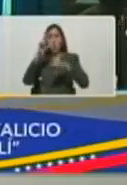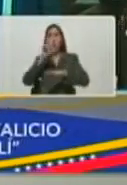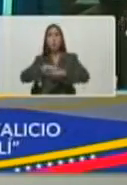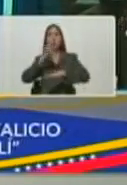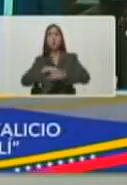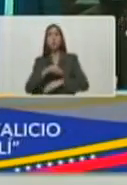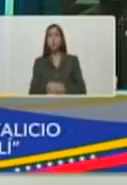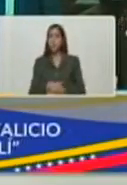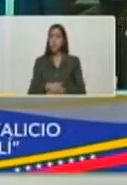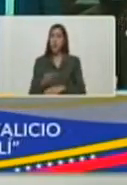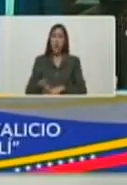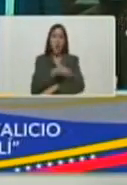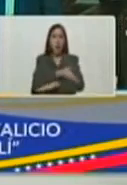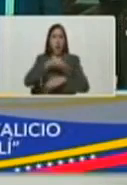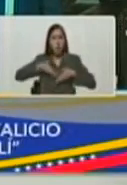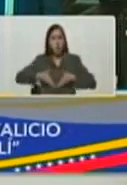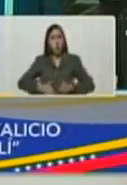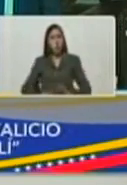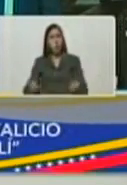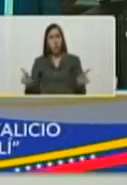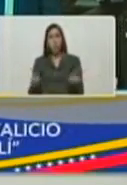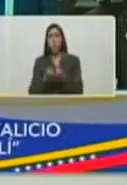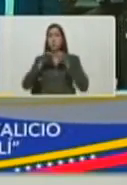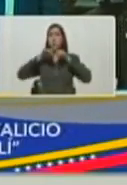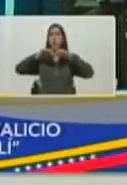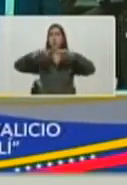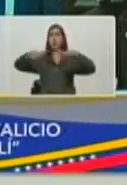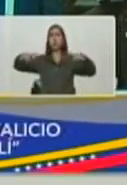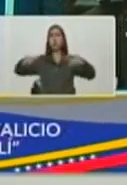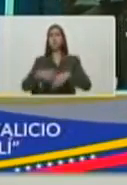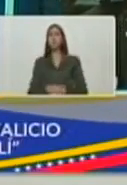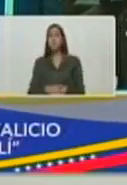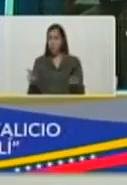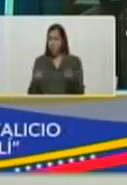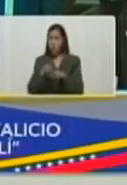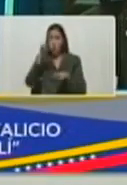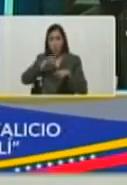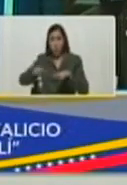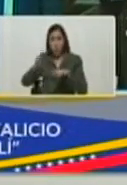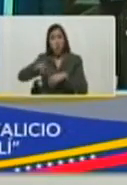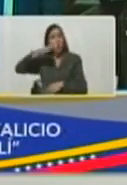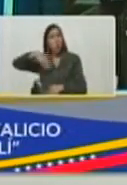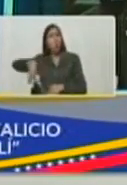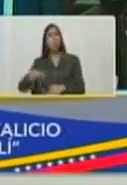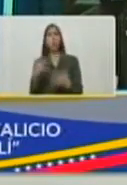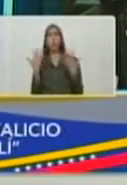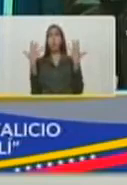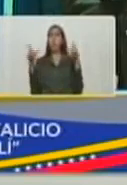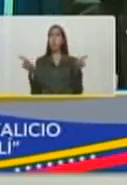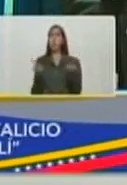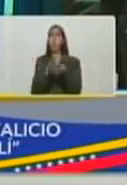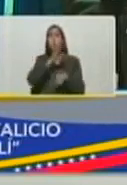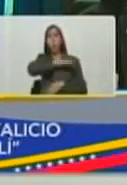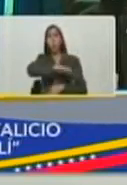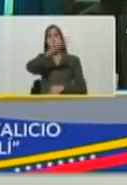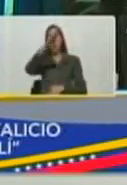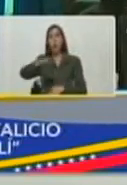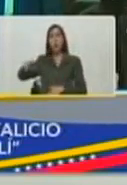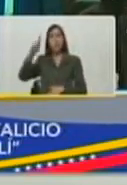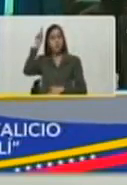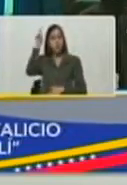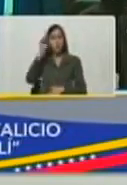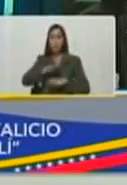nacieron, múltiples como la caña, las de un niño, hombre y pueblo. Tus manos son la montaña, son maestra y